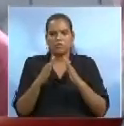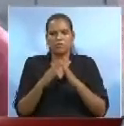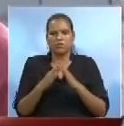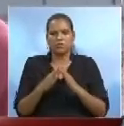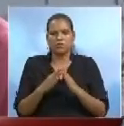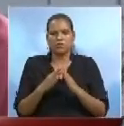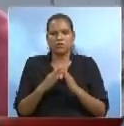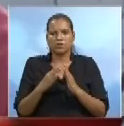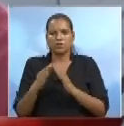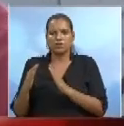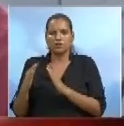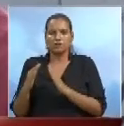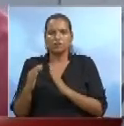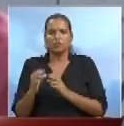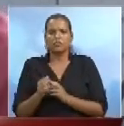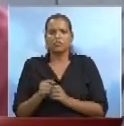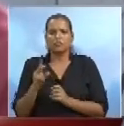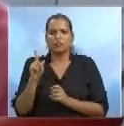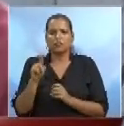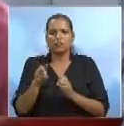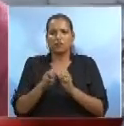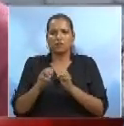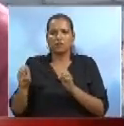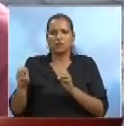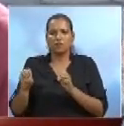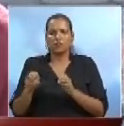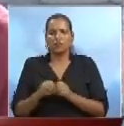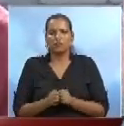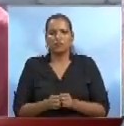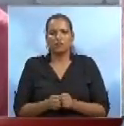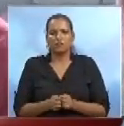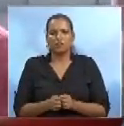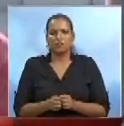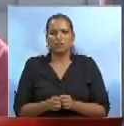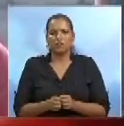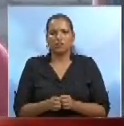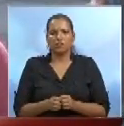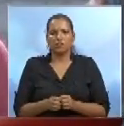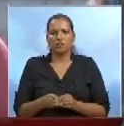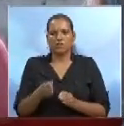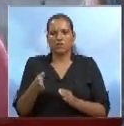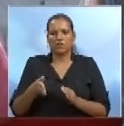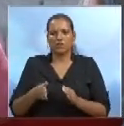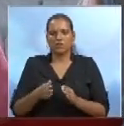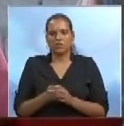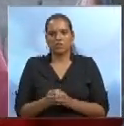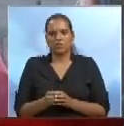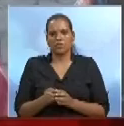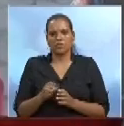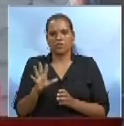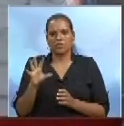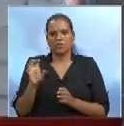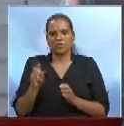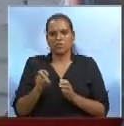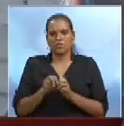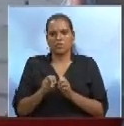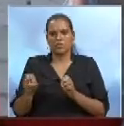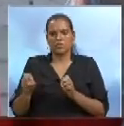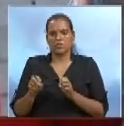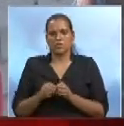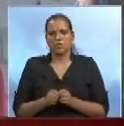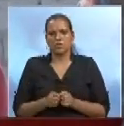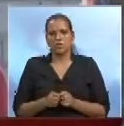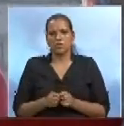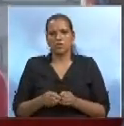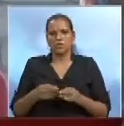se desplazó justo un metro más allá de la línea de la vivienda y pasó apenas a escasos 15 o 20 centímetros de